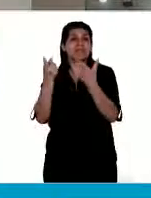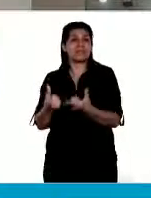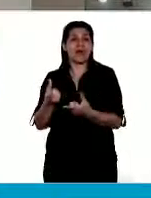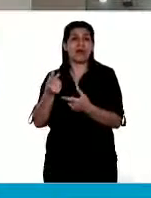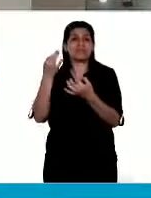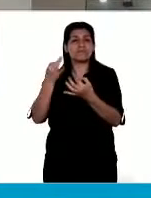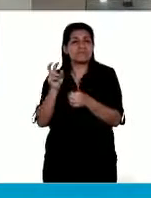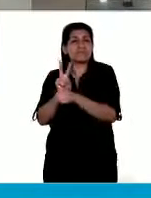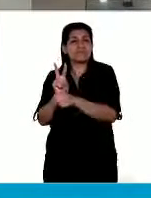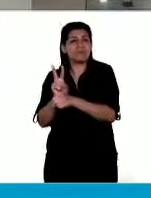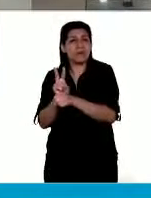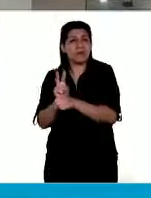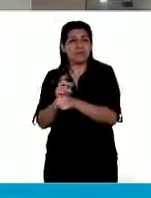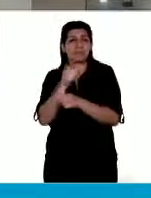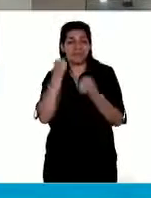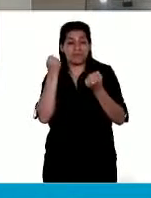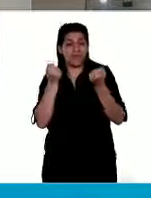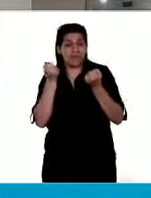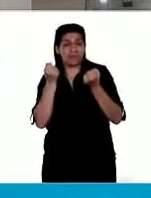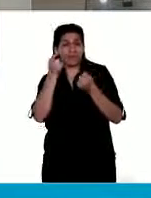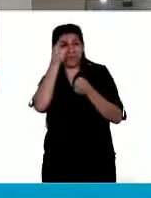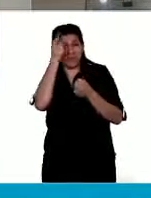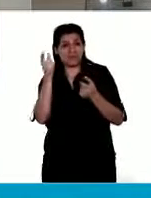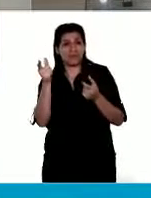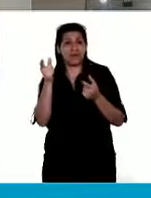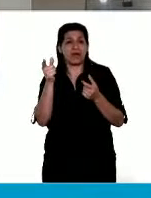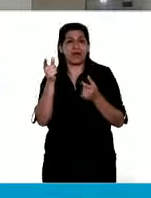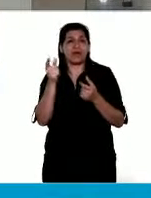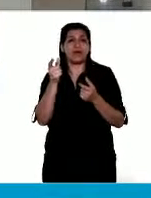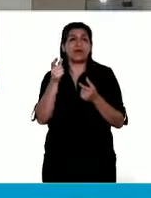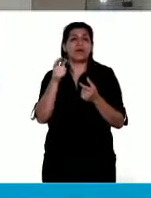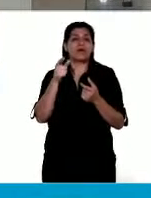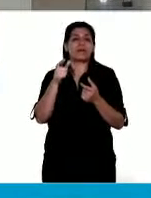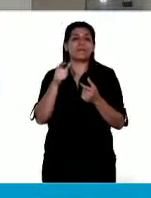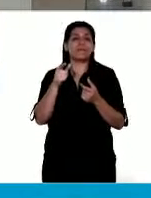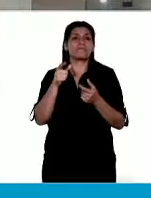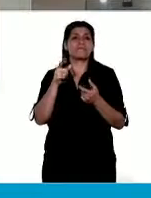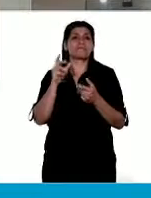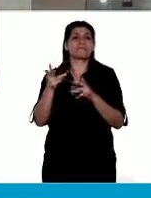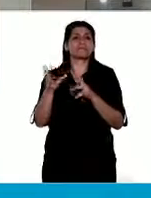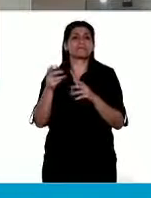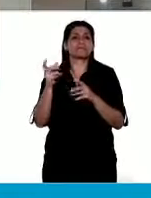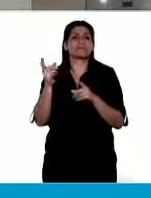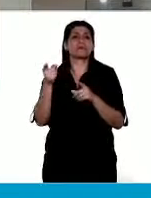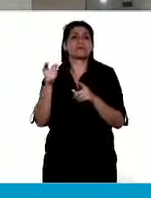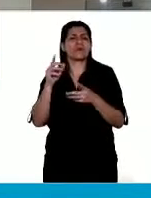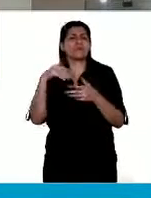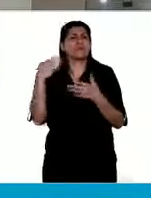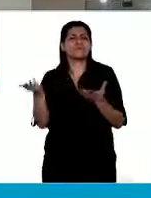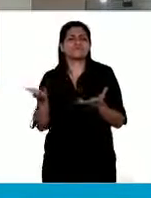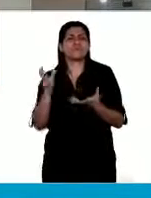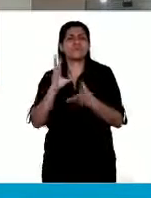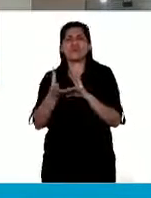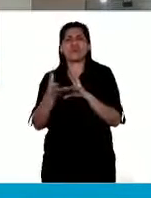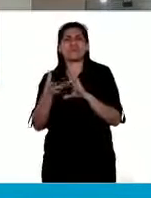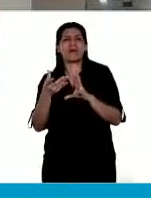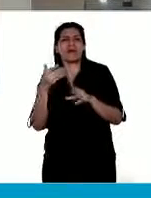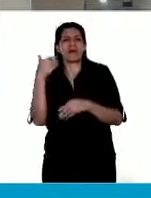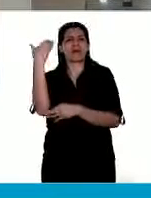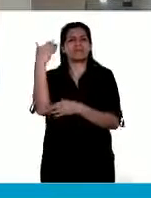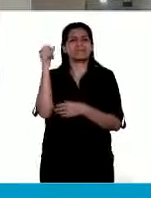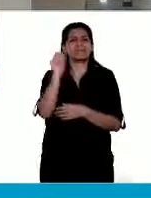patrulleros, de los comandos de patrulla por fuera de la verticalidad policial, no es un buen mensaje. No es un buen mensaje ni para con los